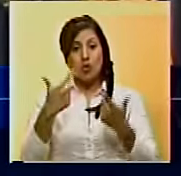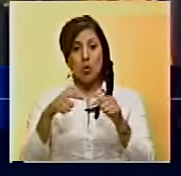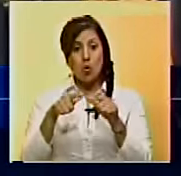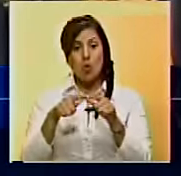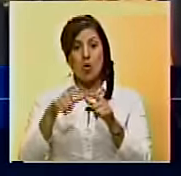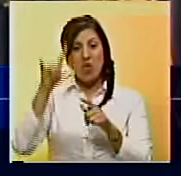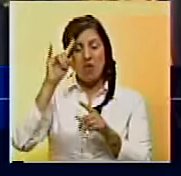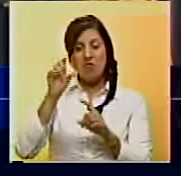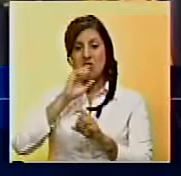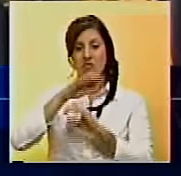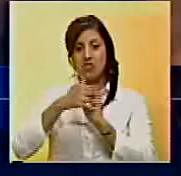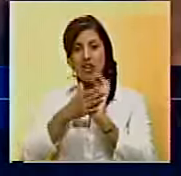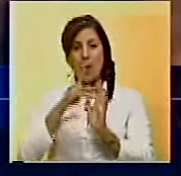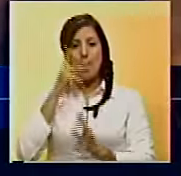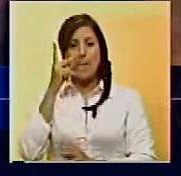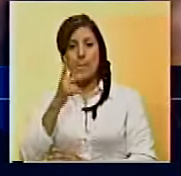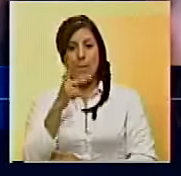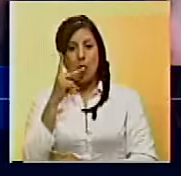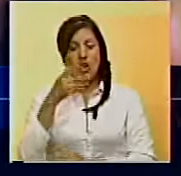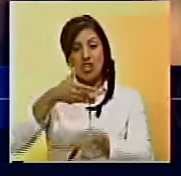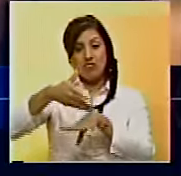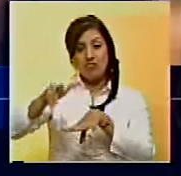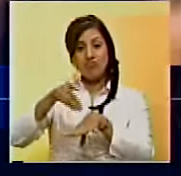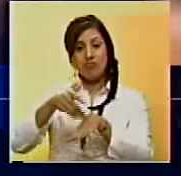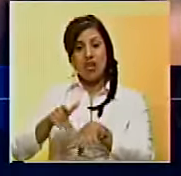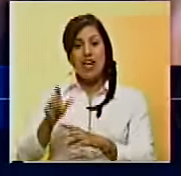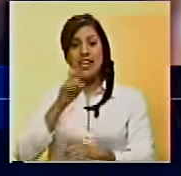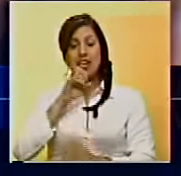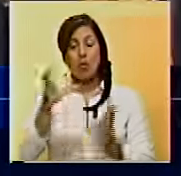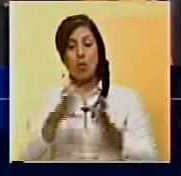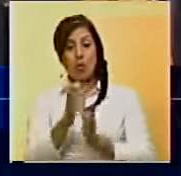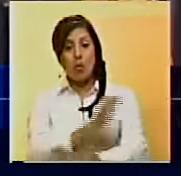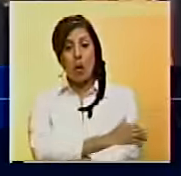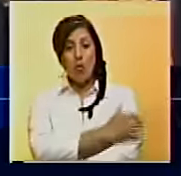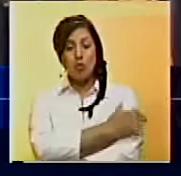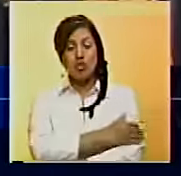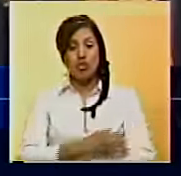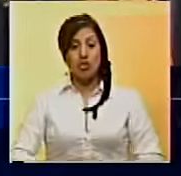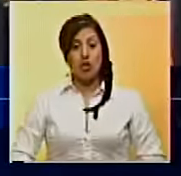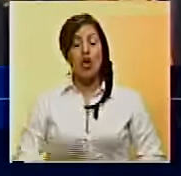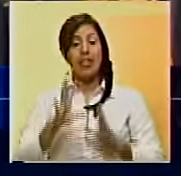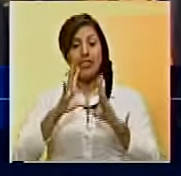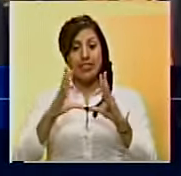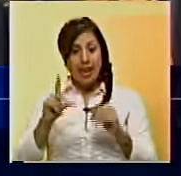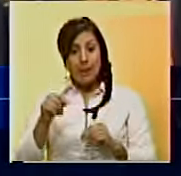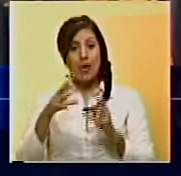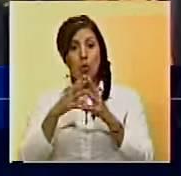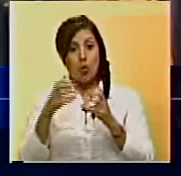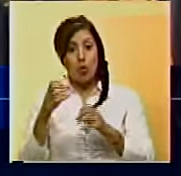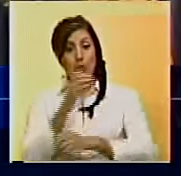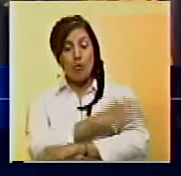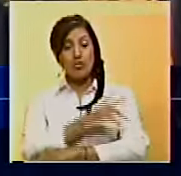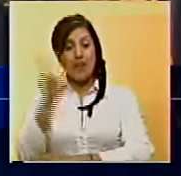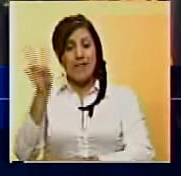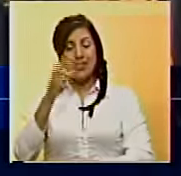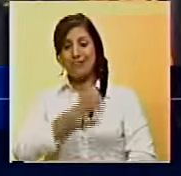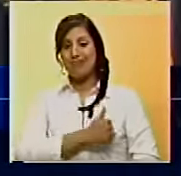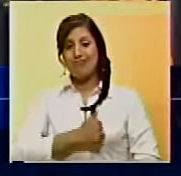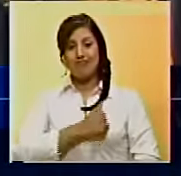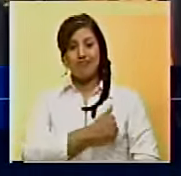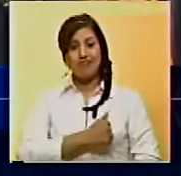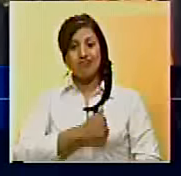sectaria, politiquera y mezquina de la oposición y de la derecha venezolana. La lamento.